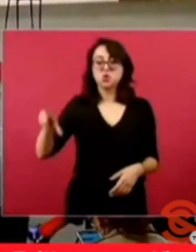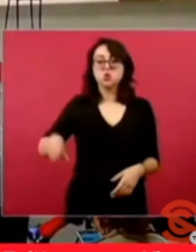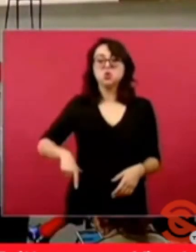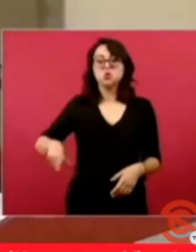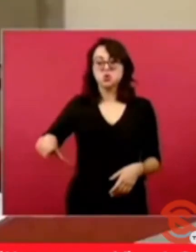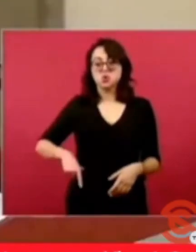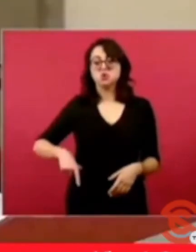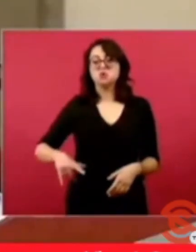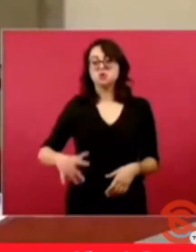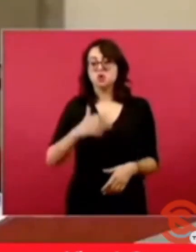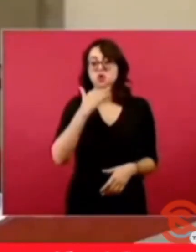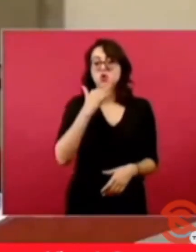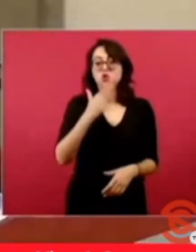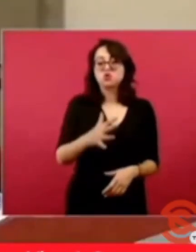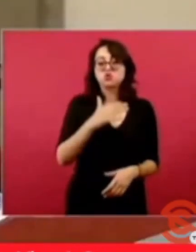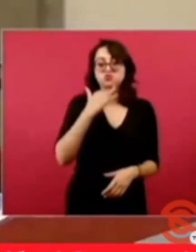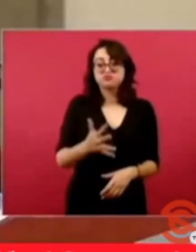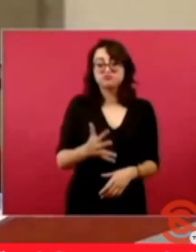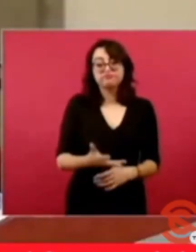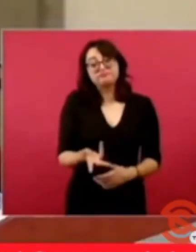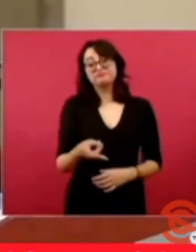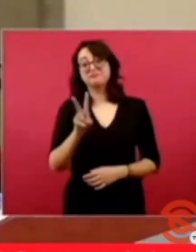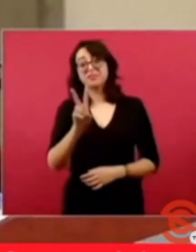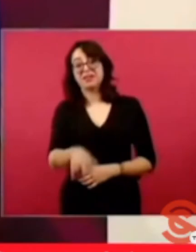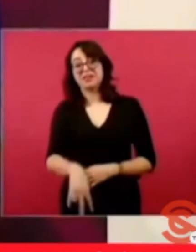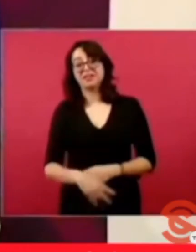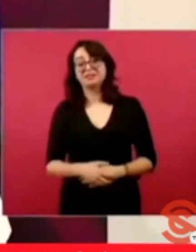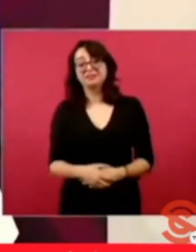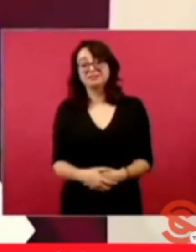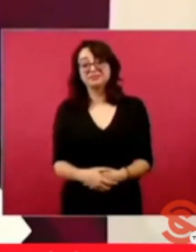horrible, pues eso es.